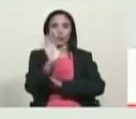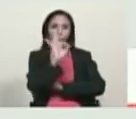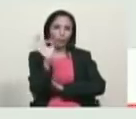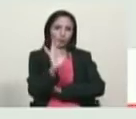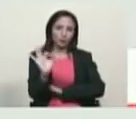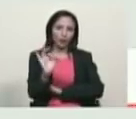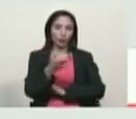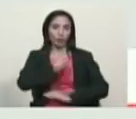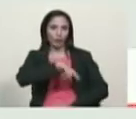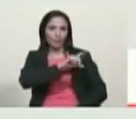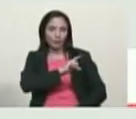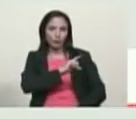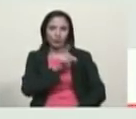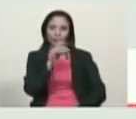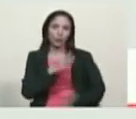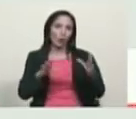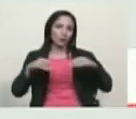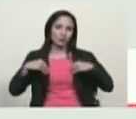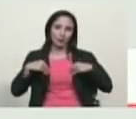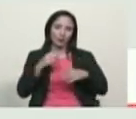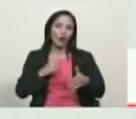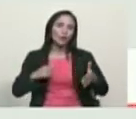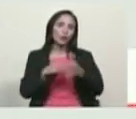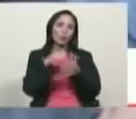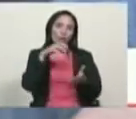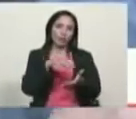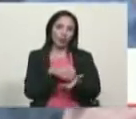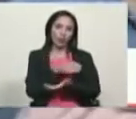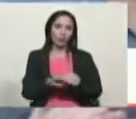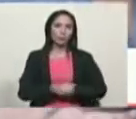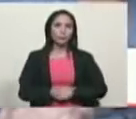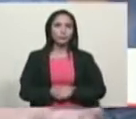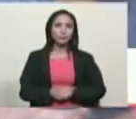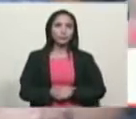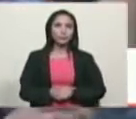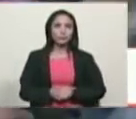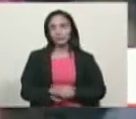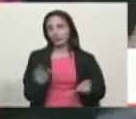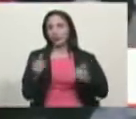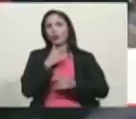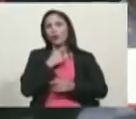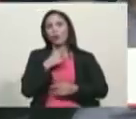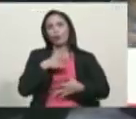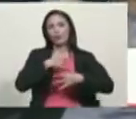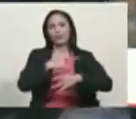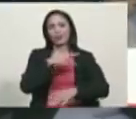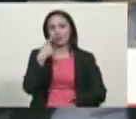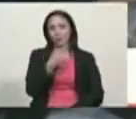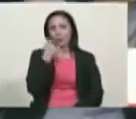73.5% de españoles. Hola. De acuerdo a gustos políticos.